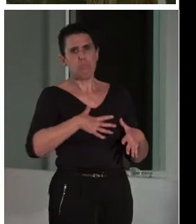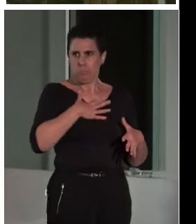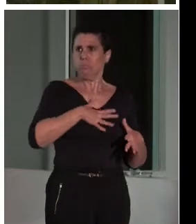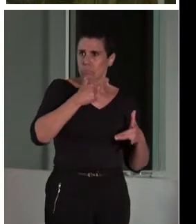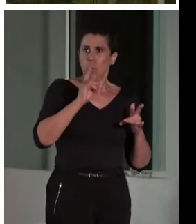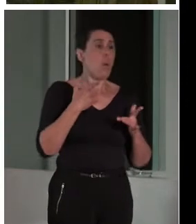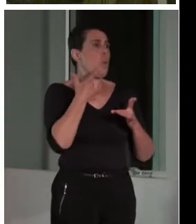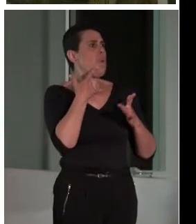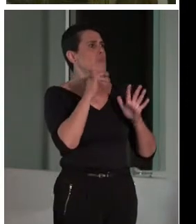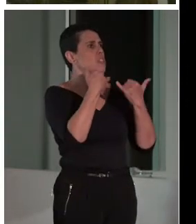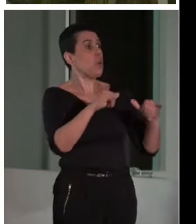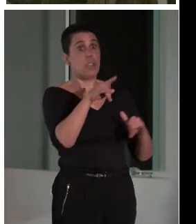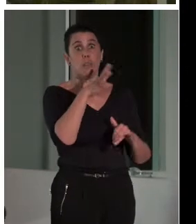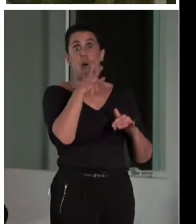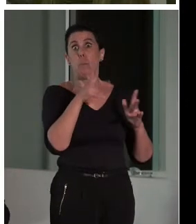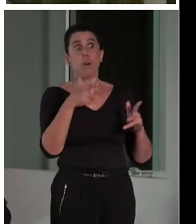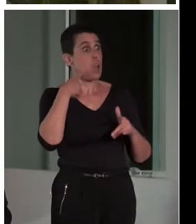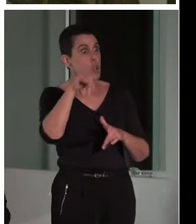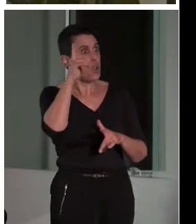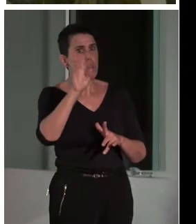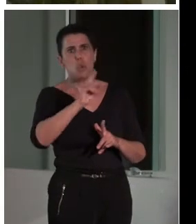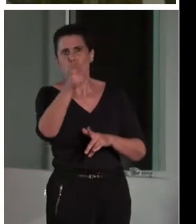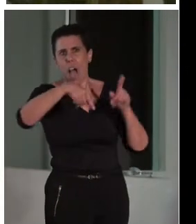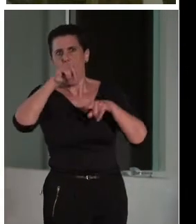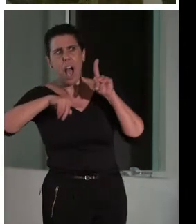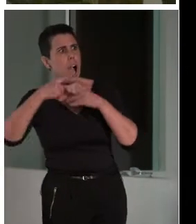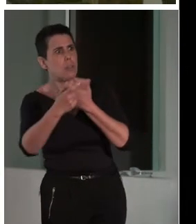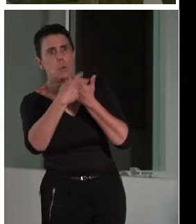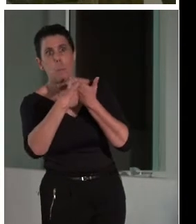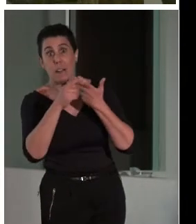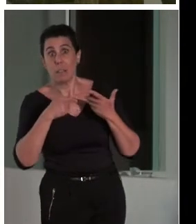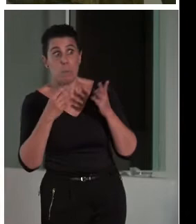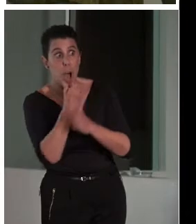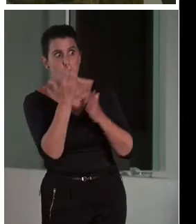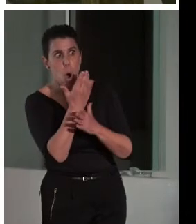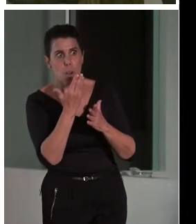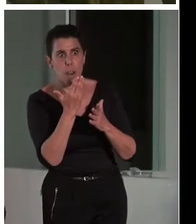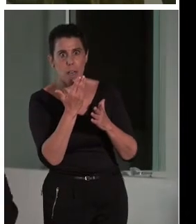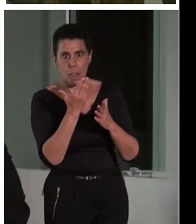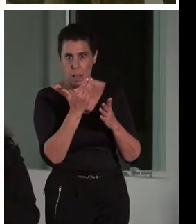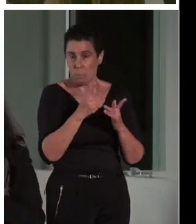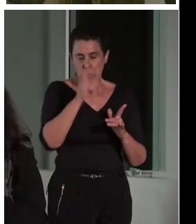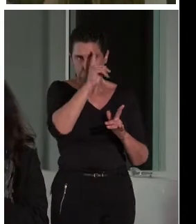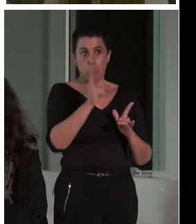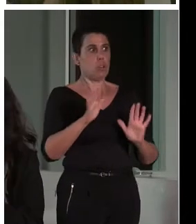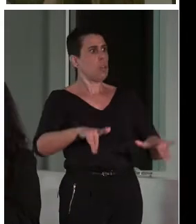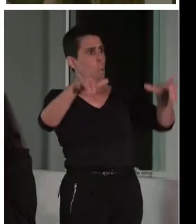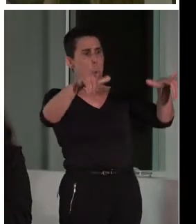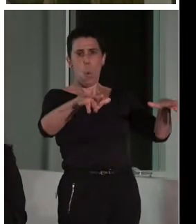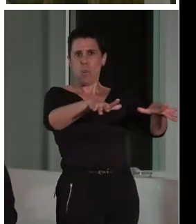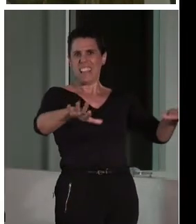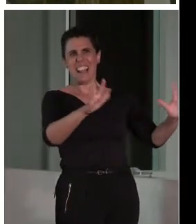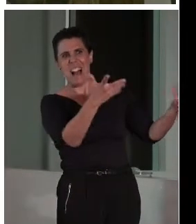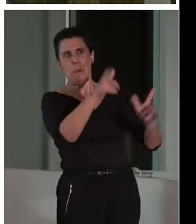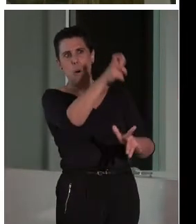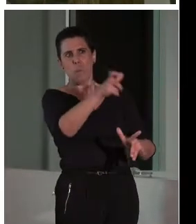estaba yo no sé si alguno de vosotros tuvo la oportunidad de venir a esta jornada estuvo allí pero es una sala de una capacidad entre 90